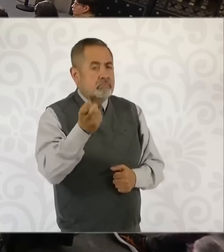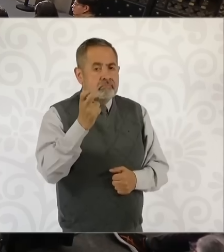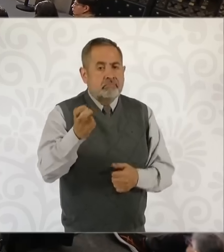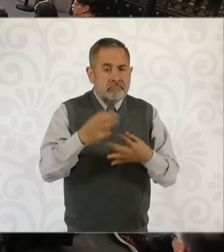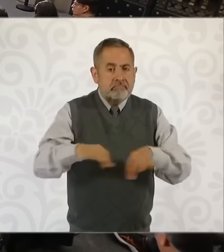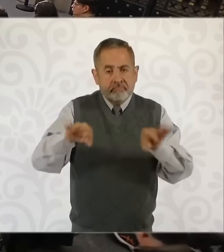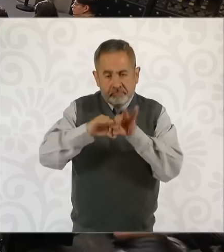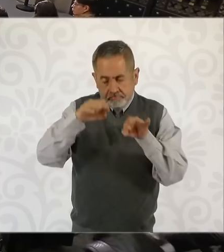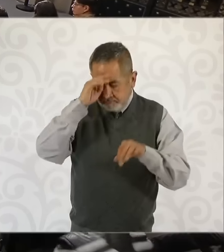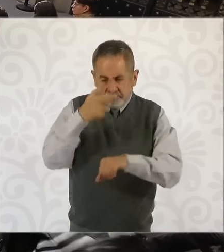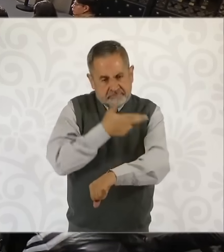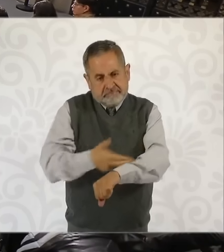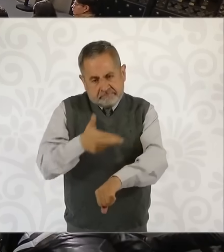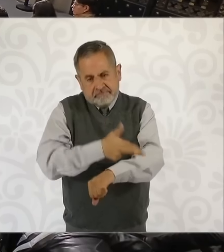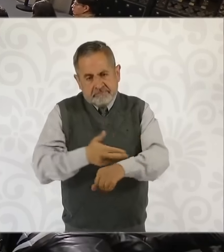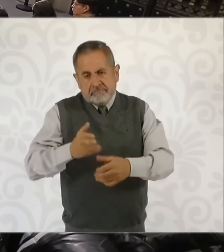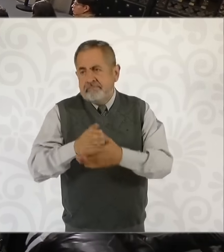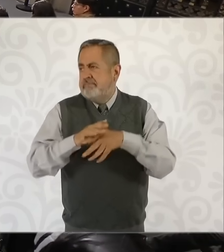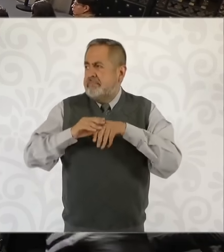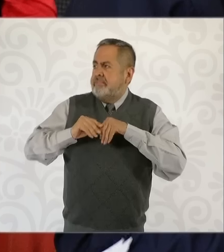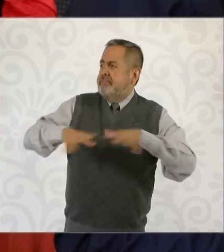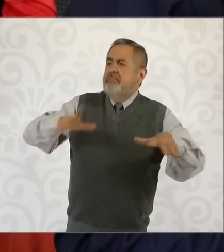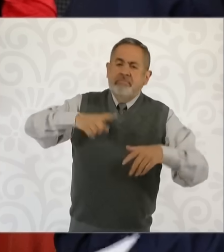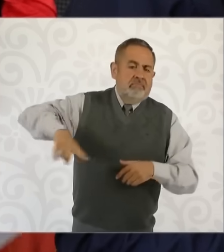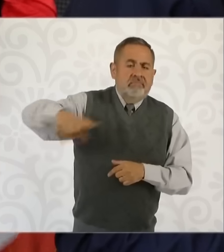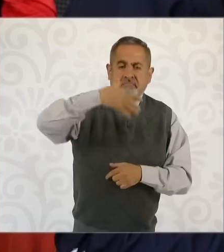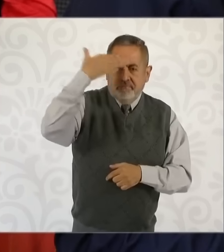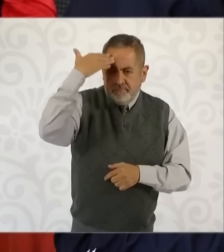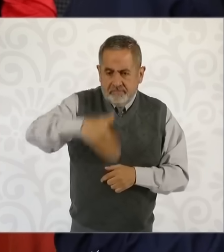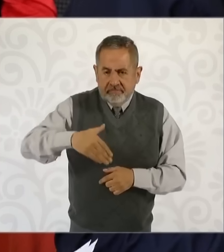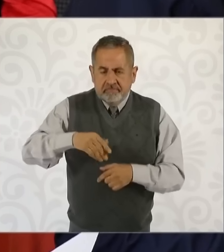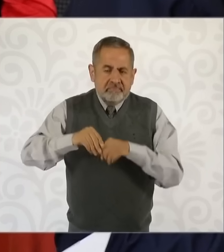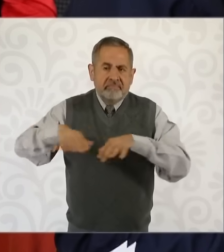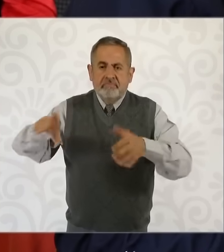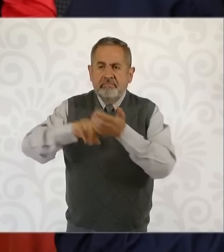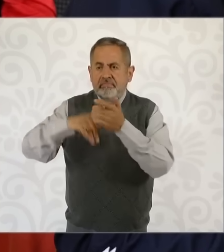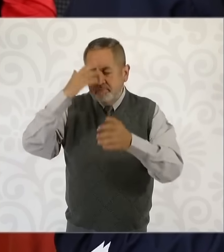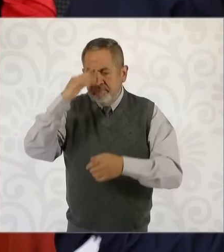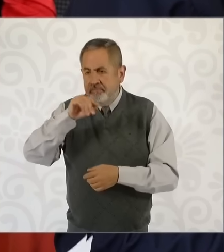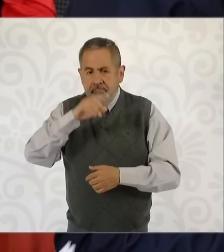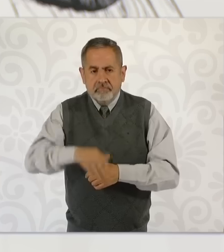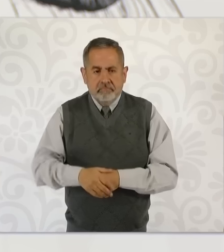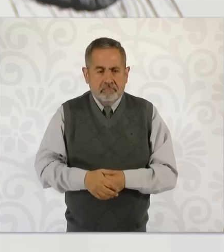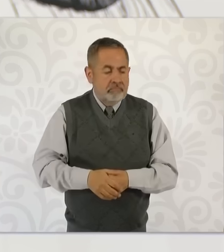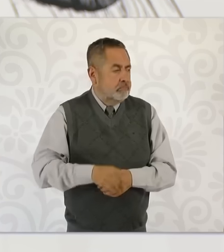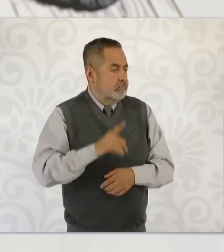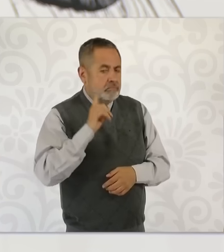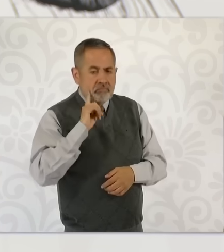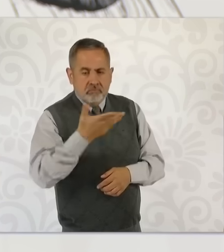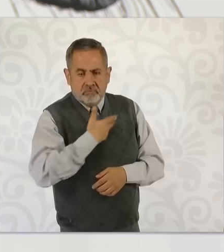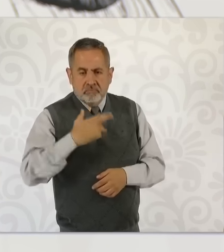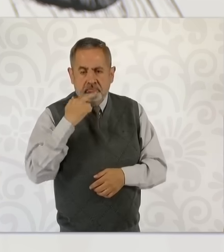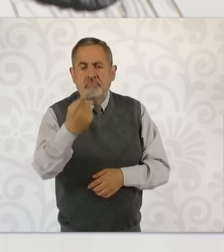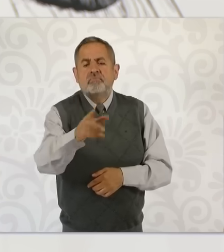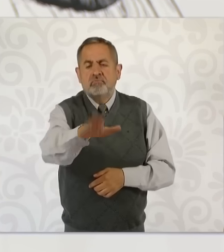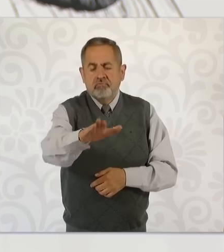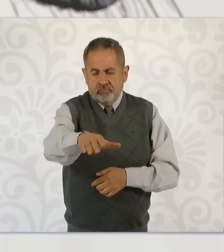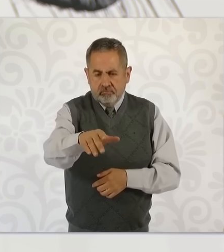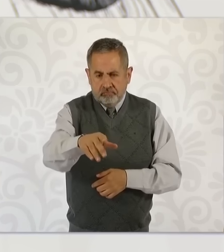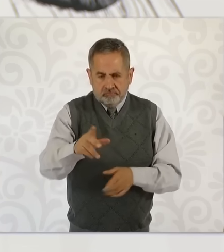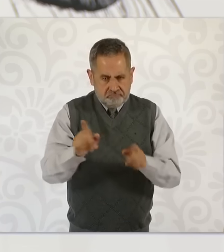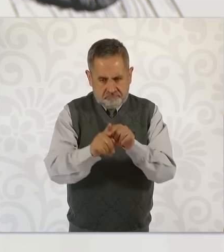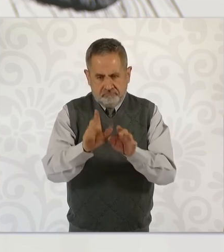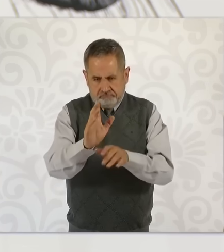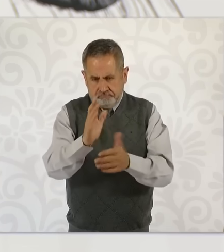importante traer todo esto, que la gente en el país sepa, que la gente de Jalisco… ¿Por qué no hacemos una cosa? Está Mariana Boy, obviamente, que